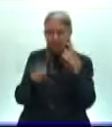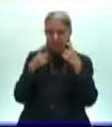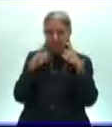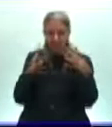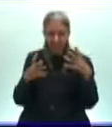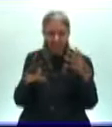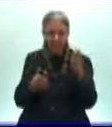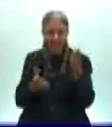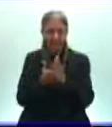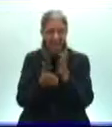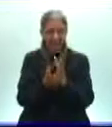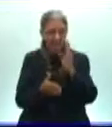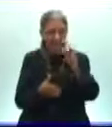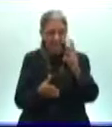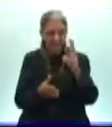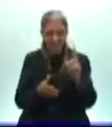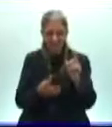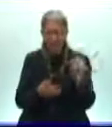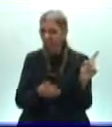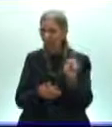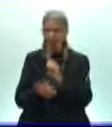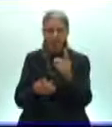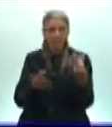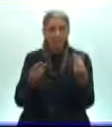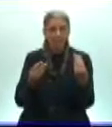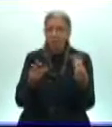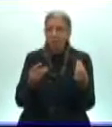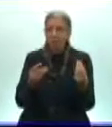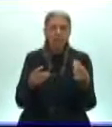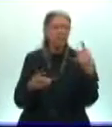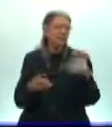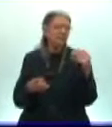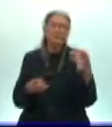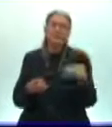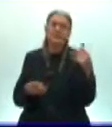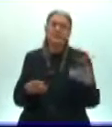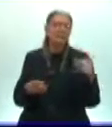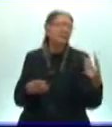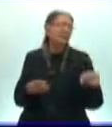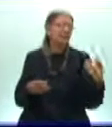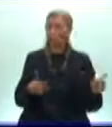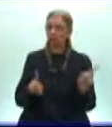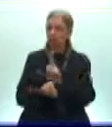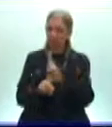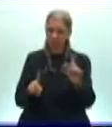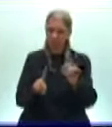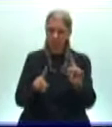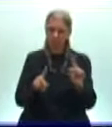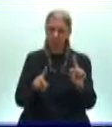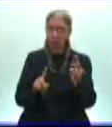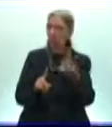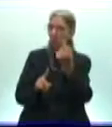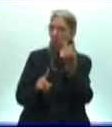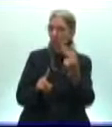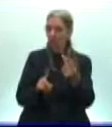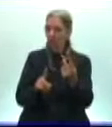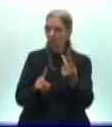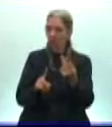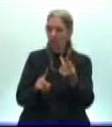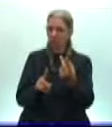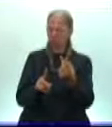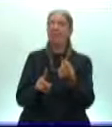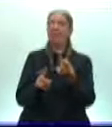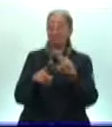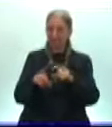clase de matemática a veces no es resolver muchos ejercicios, sino analizar todas